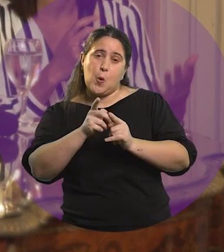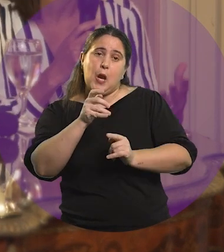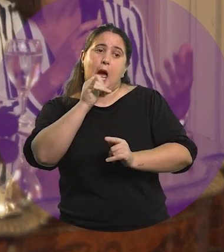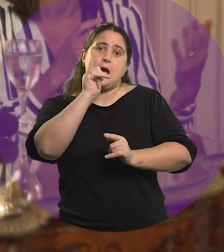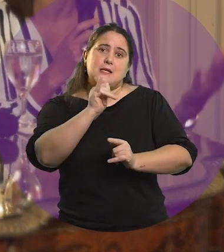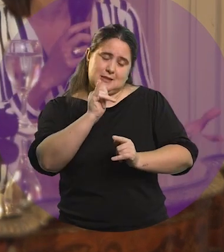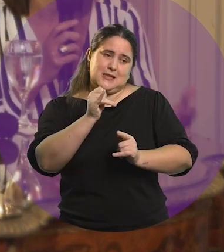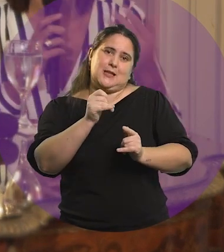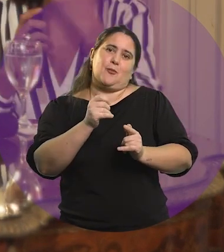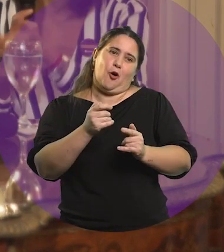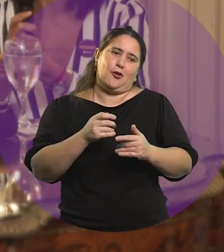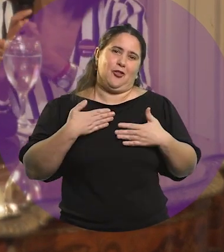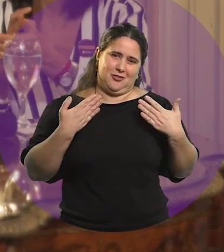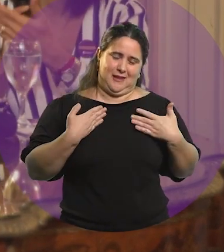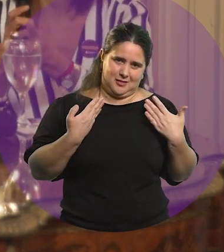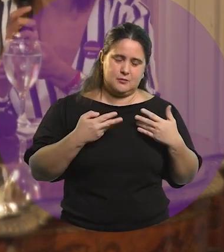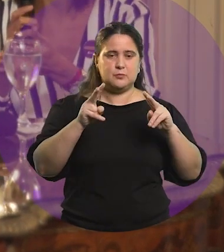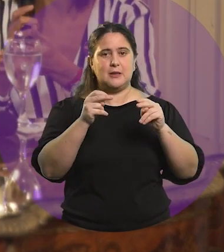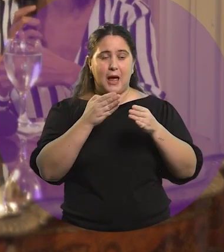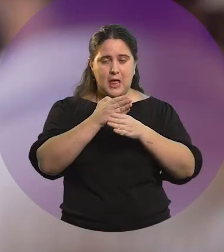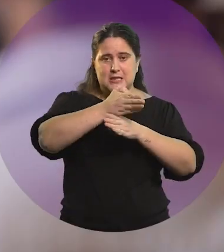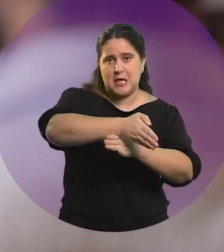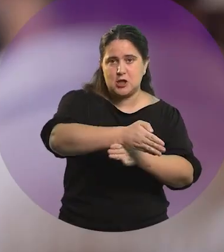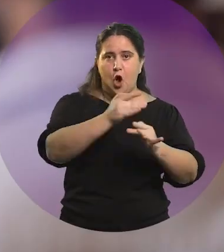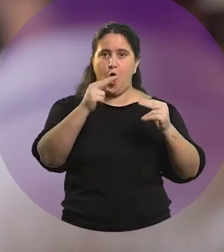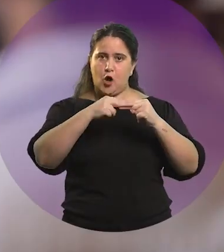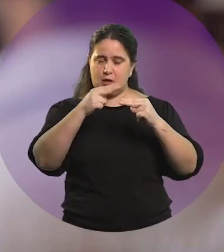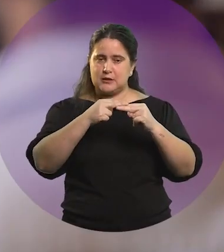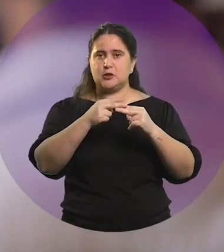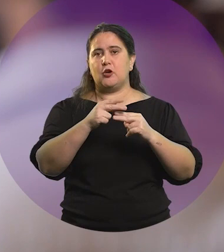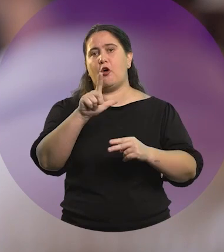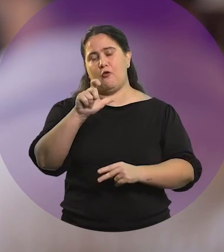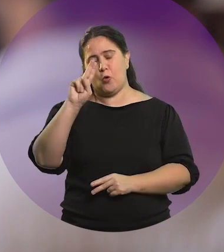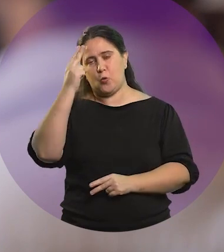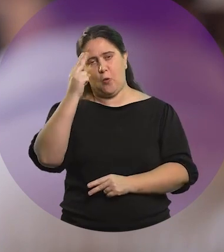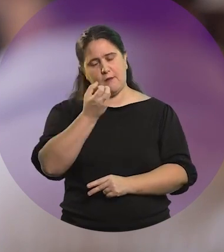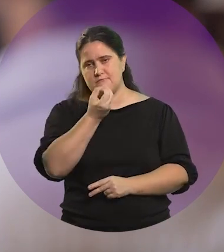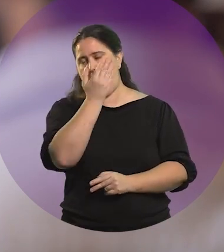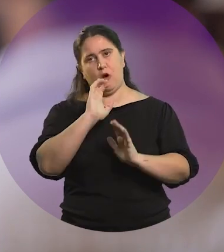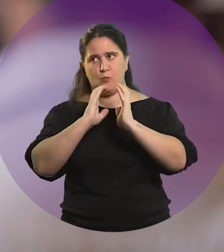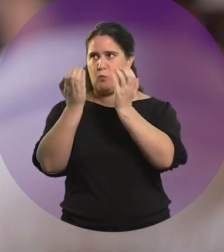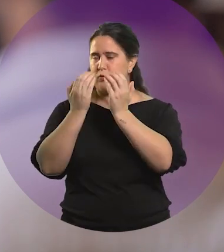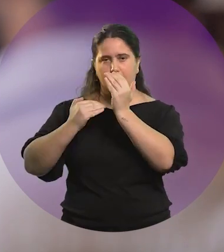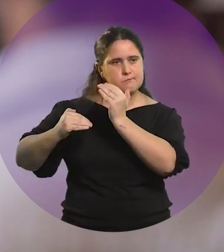cosas sí para celebrar. En términos de conectividad y de acceso, por supuesto, Uruguay se destaca